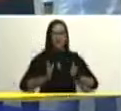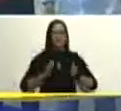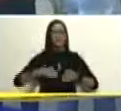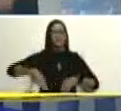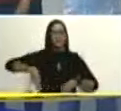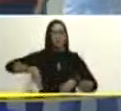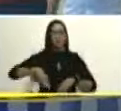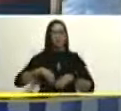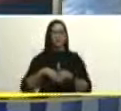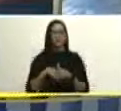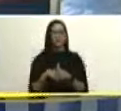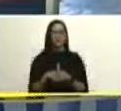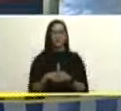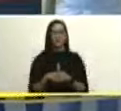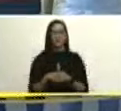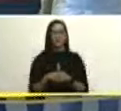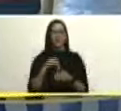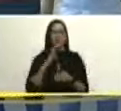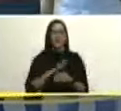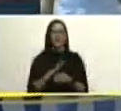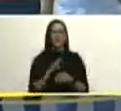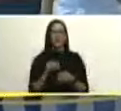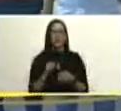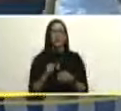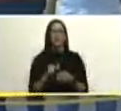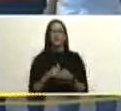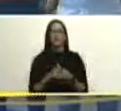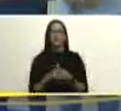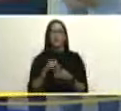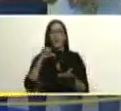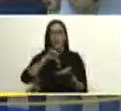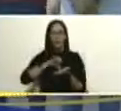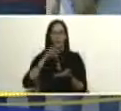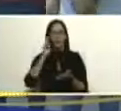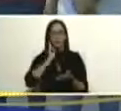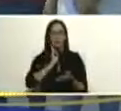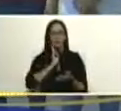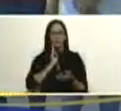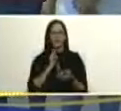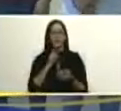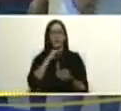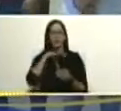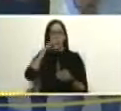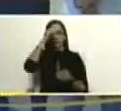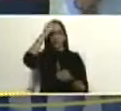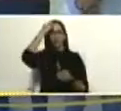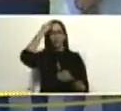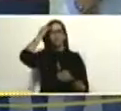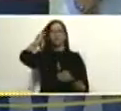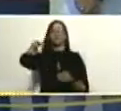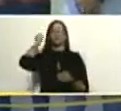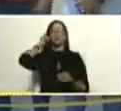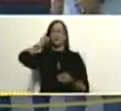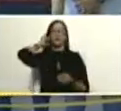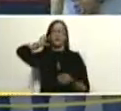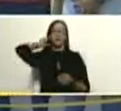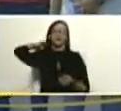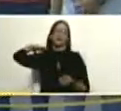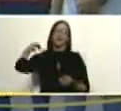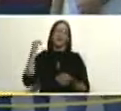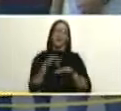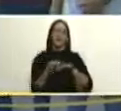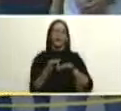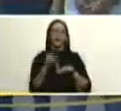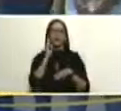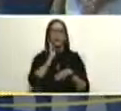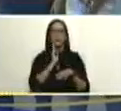nace en el Esequibo. Estamos en San Félix, la histórica, en la parroquia Simón Bolívar, donde